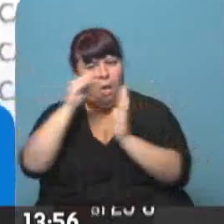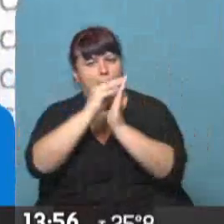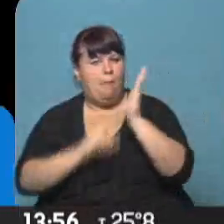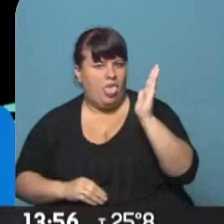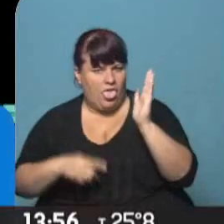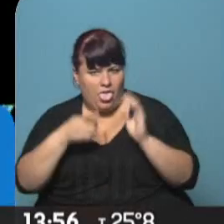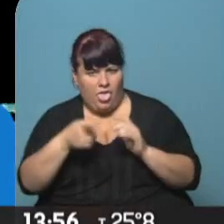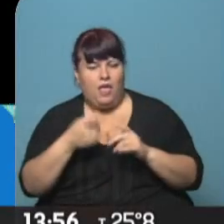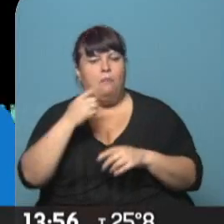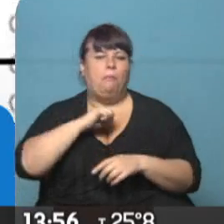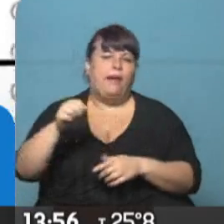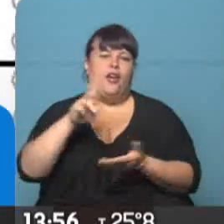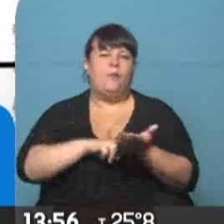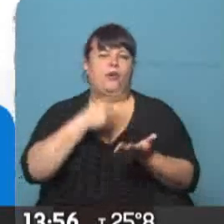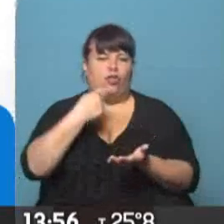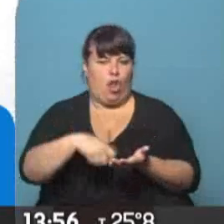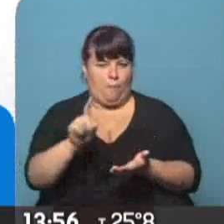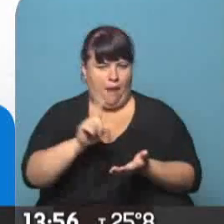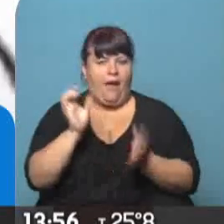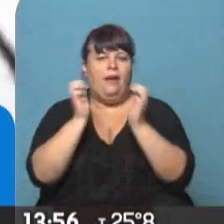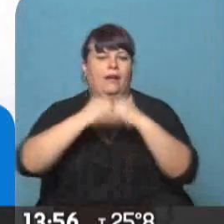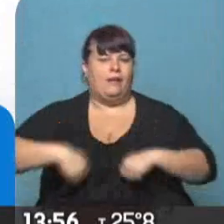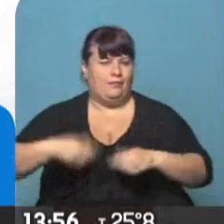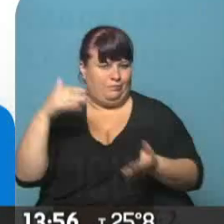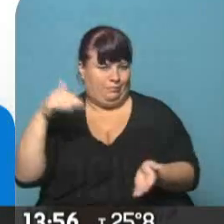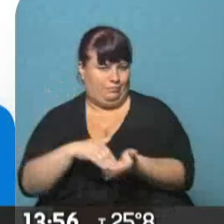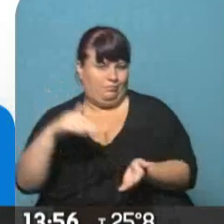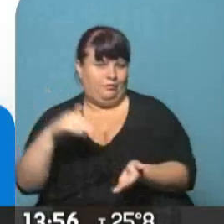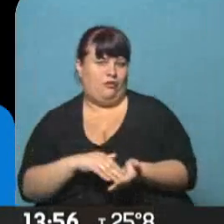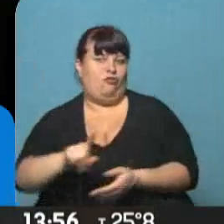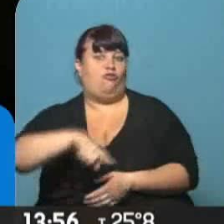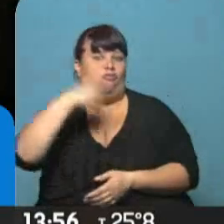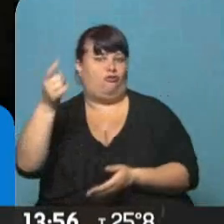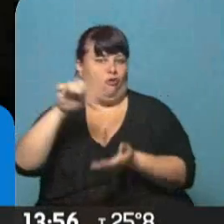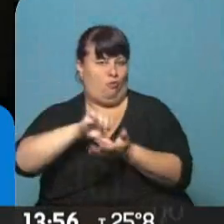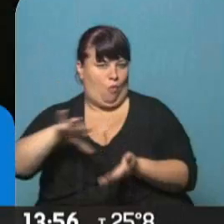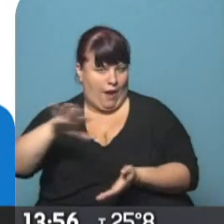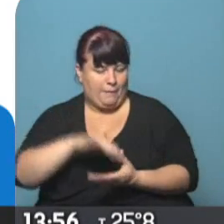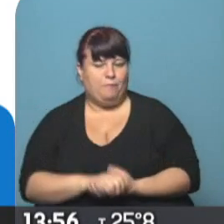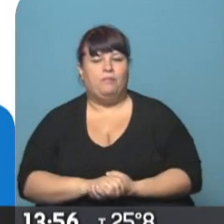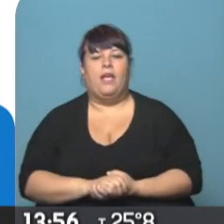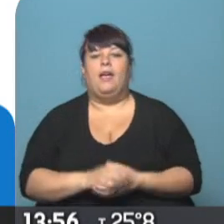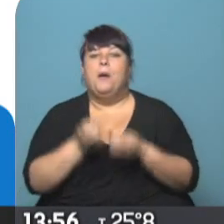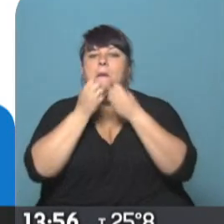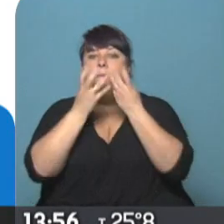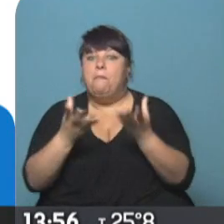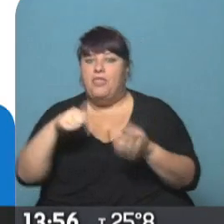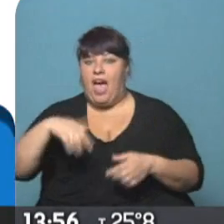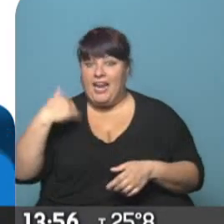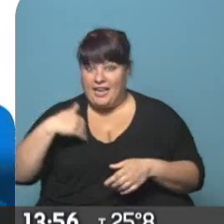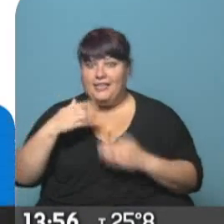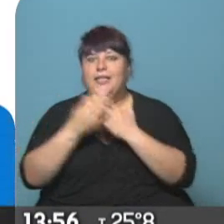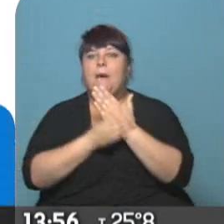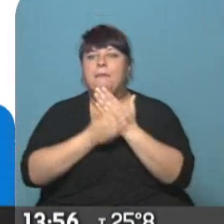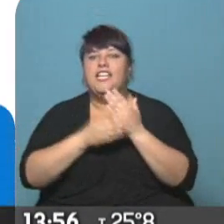mencionados por evadir impuestos y ocultar cifras millonarias en esos paraísos la revelación alcanza en la argentina el